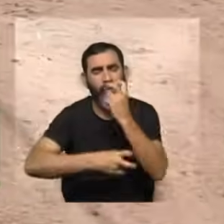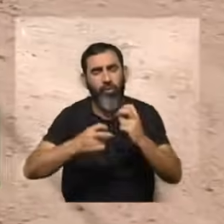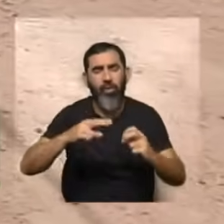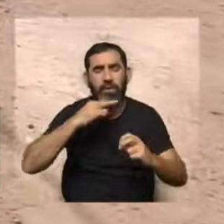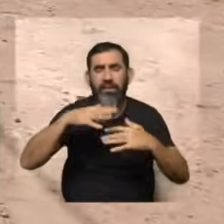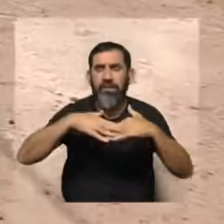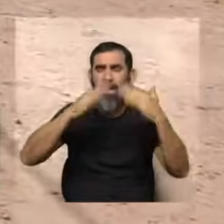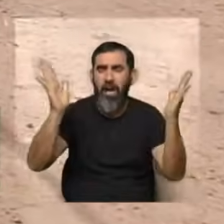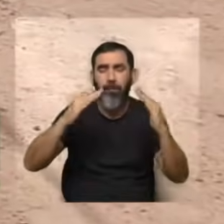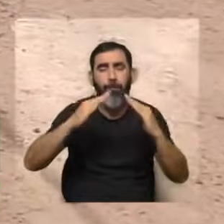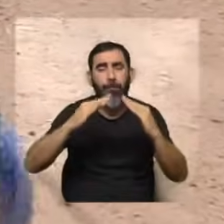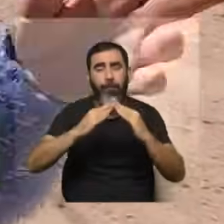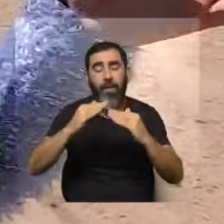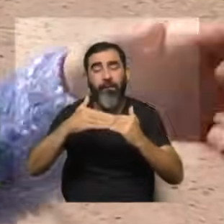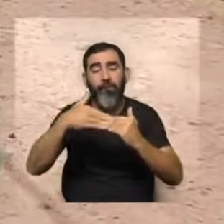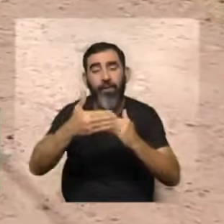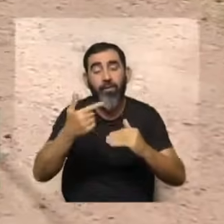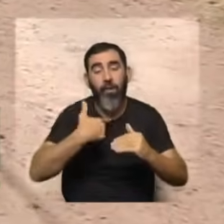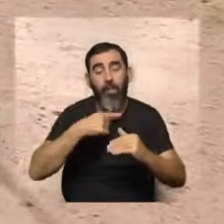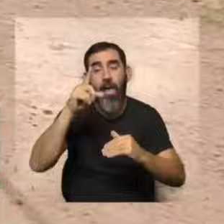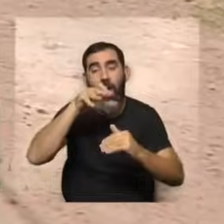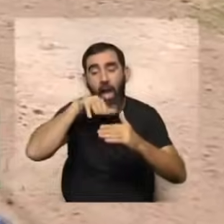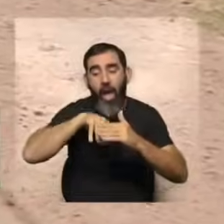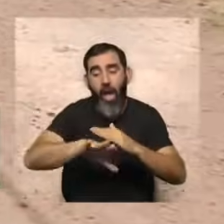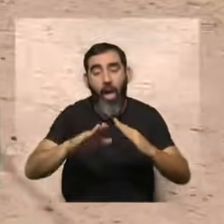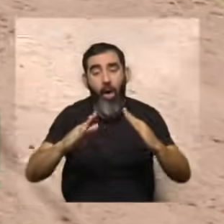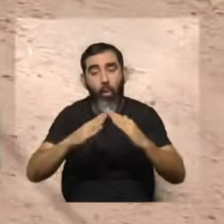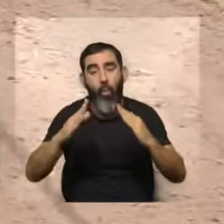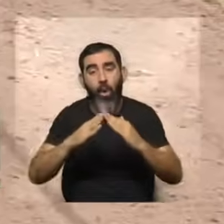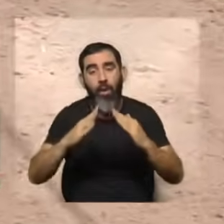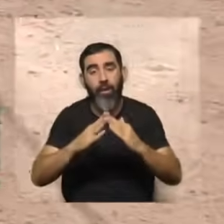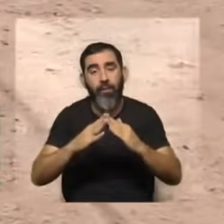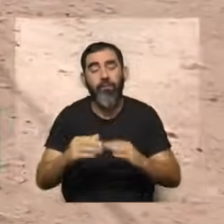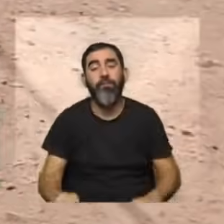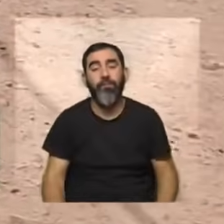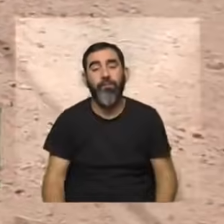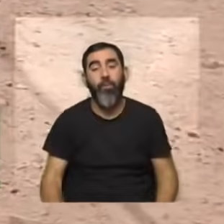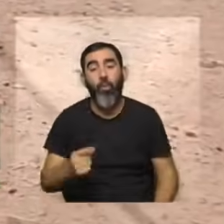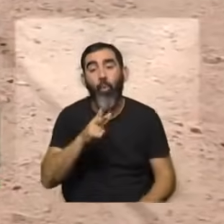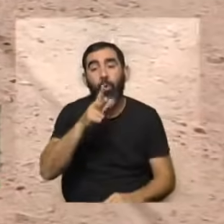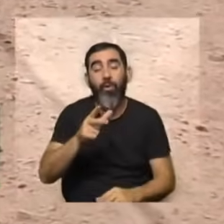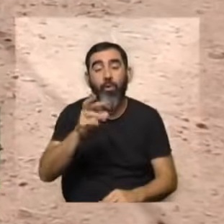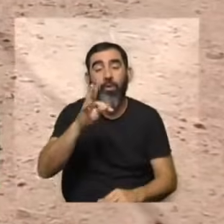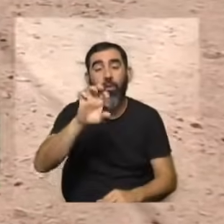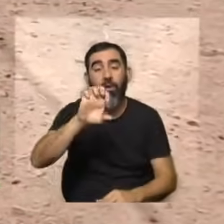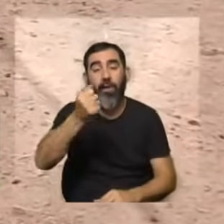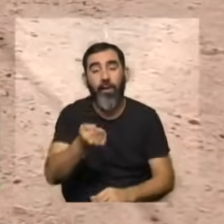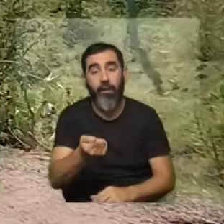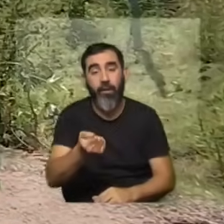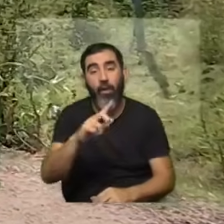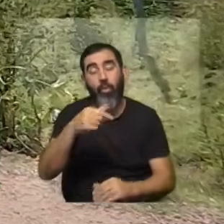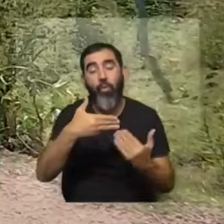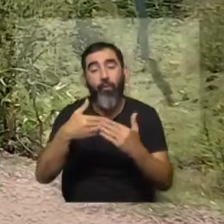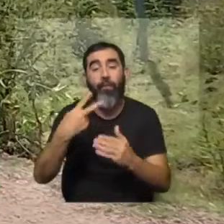chapas desde los techos y eso de los vecinos. A mí se me entró toda el agua para dentro de mi casa. Tengo un niño con la TEA, tengo otro